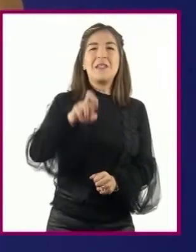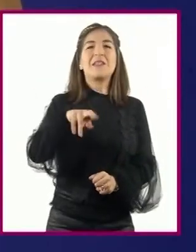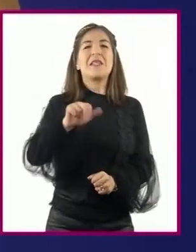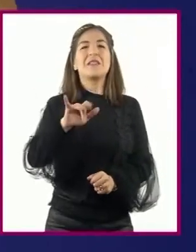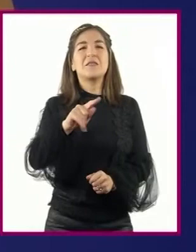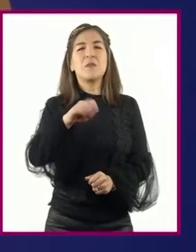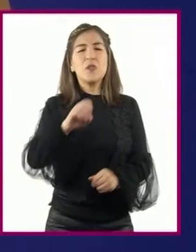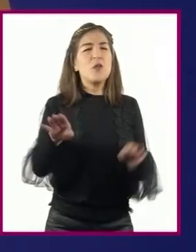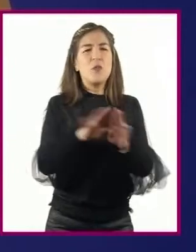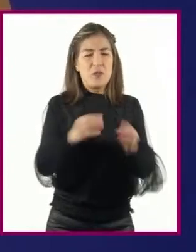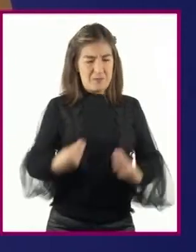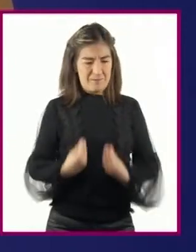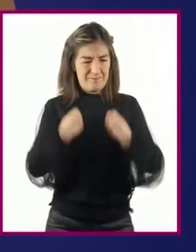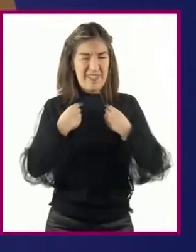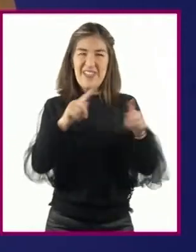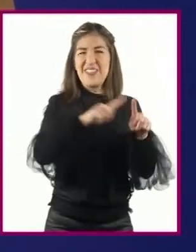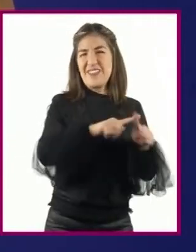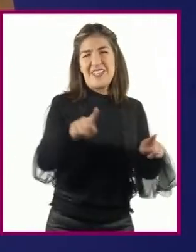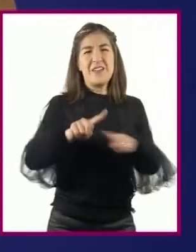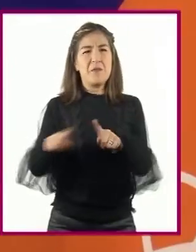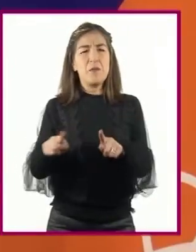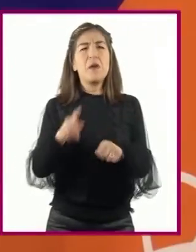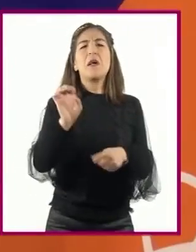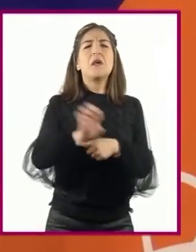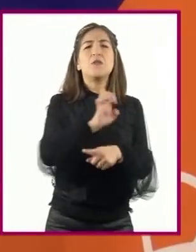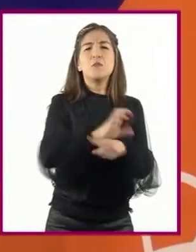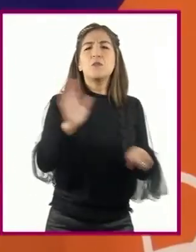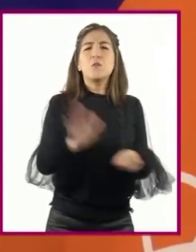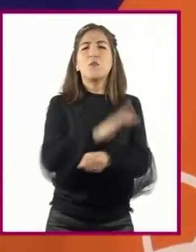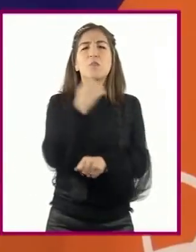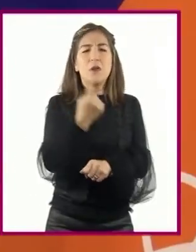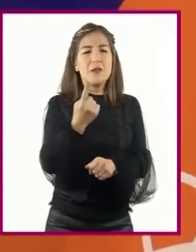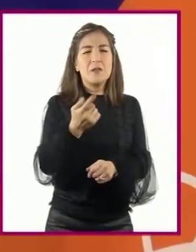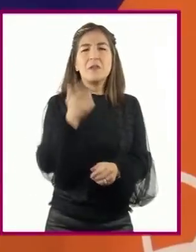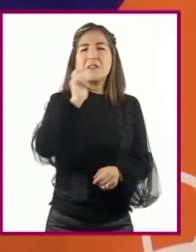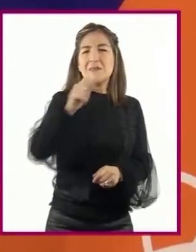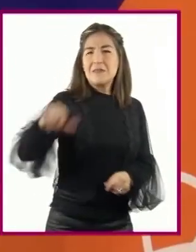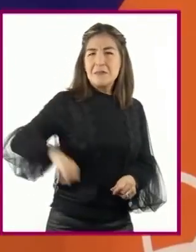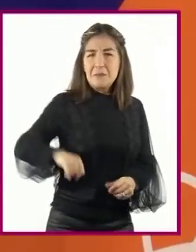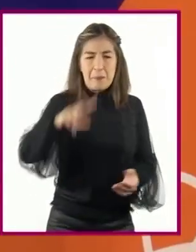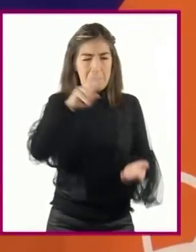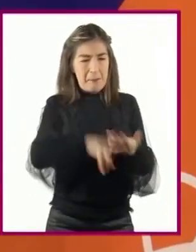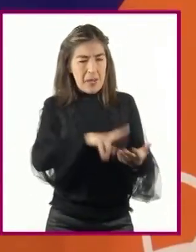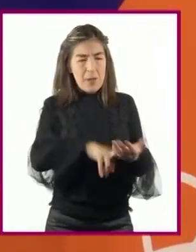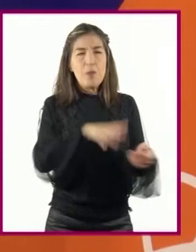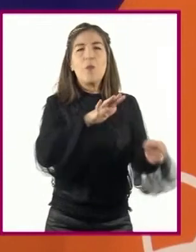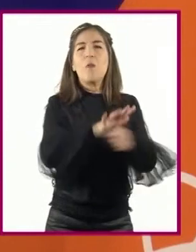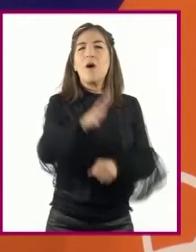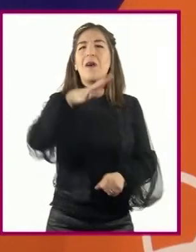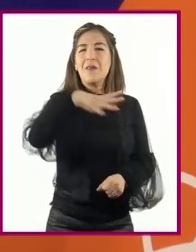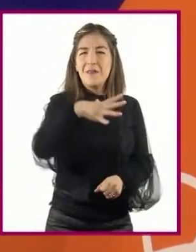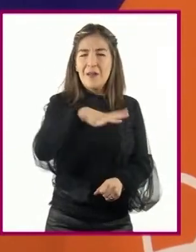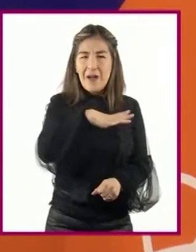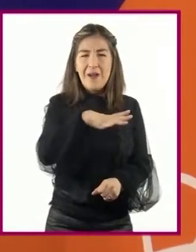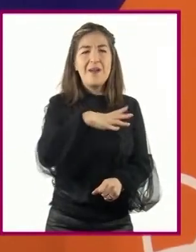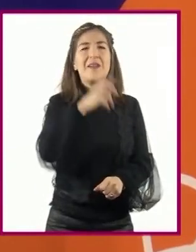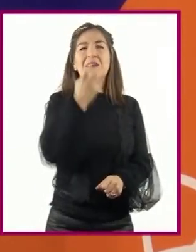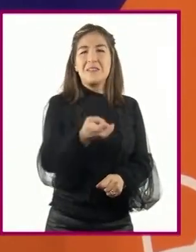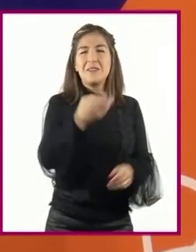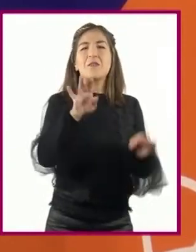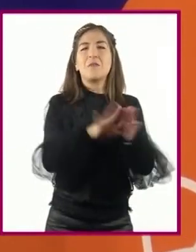distintas. Entonces, ¿por qué nos interesaría conocer qué valores tenían y cómo vivían estas personas